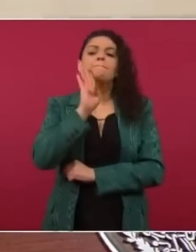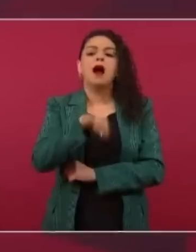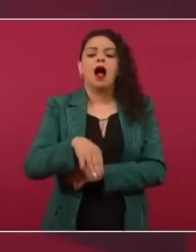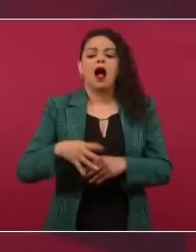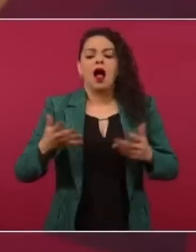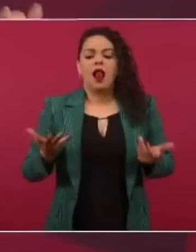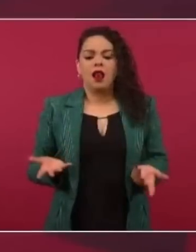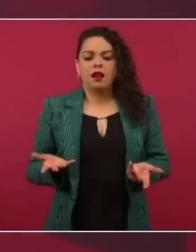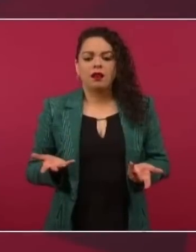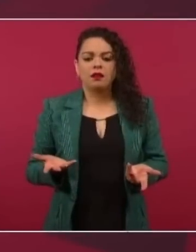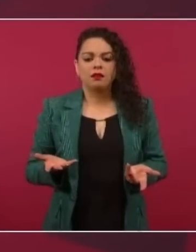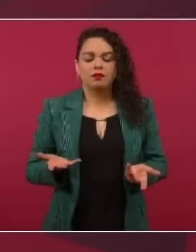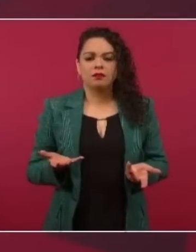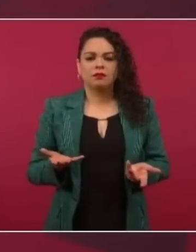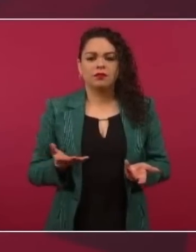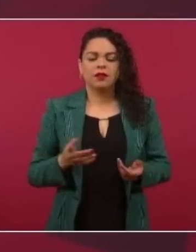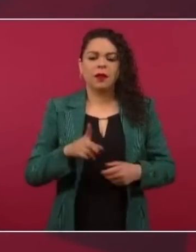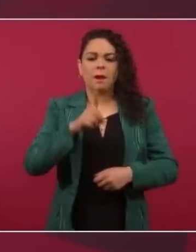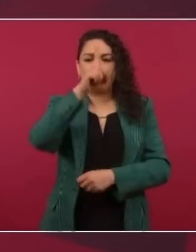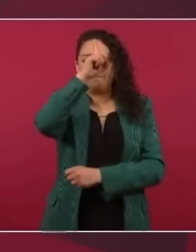una república simulada,